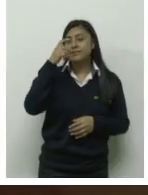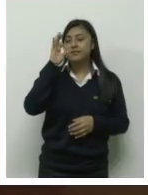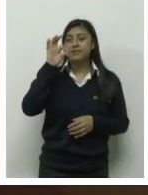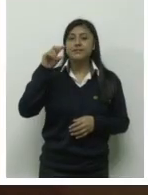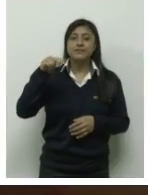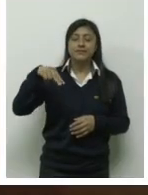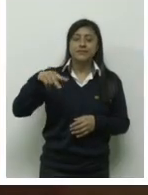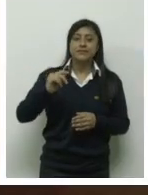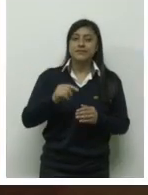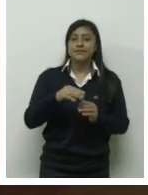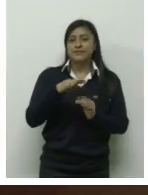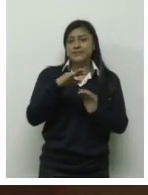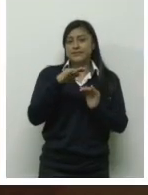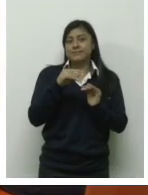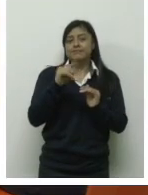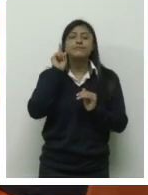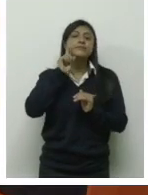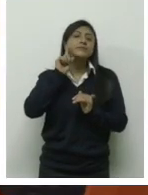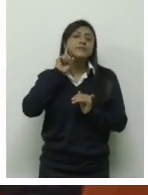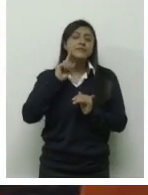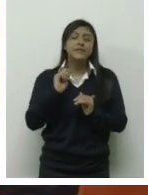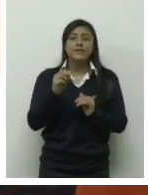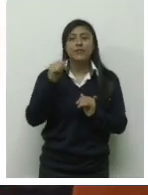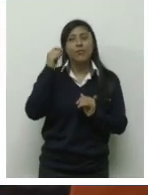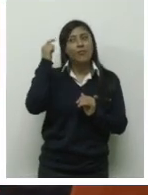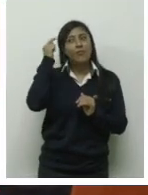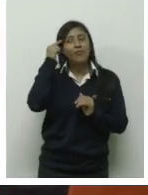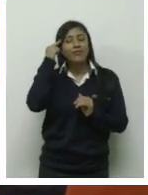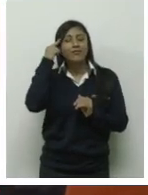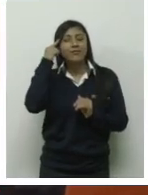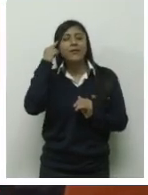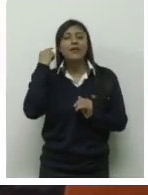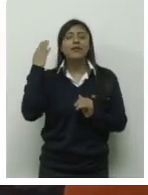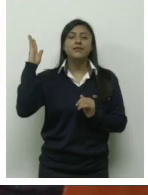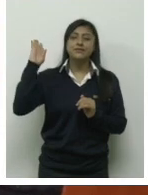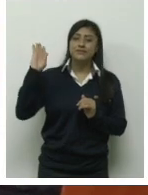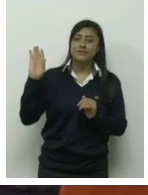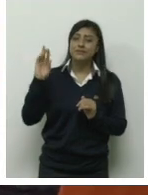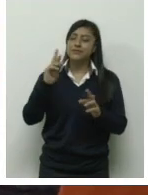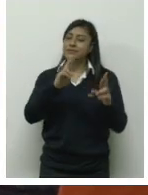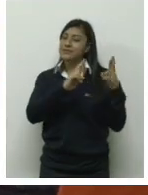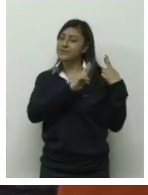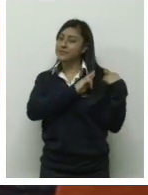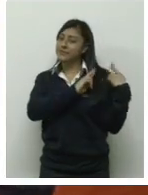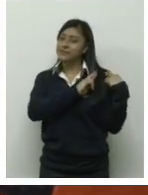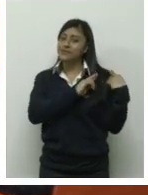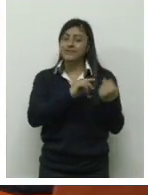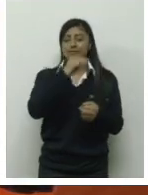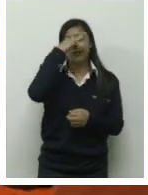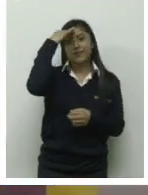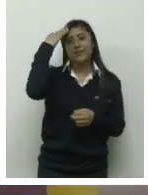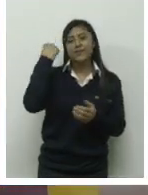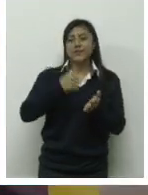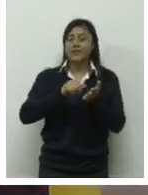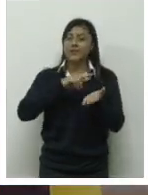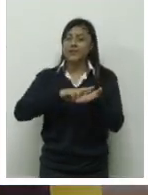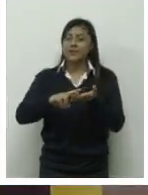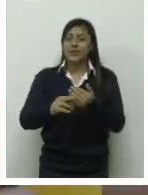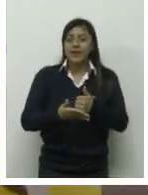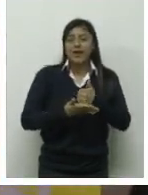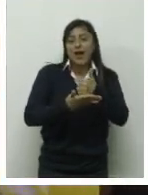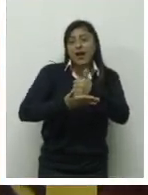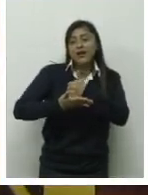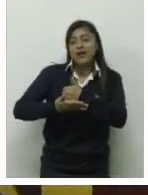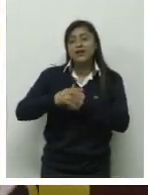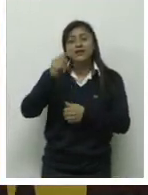Wilson, a su corta edad, sabe muy bien lo que es el compromiso y la responsabilidad. El trabajo en